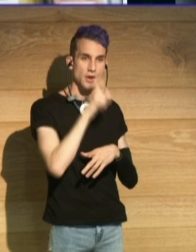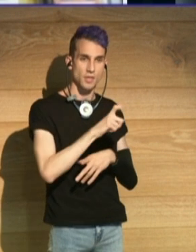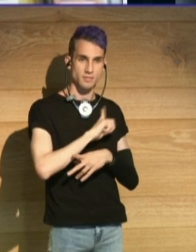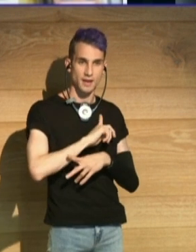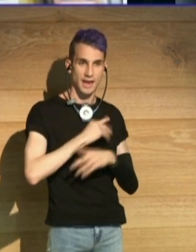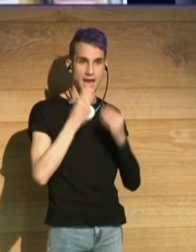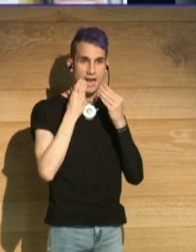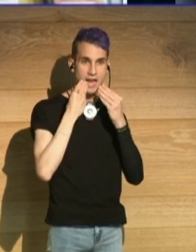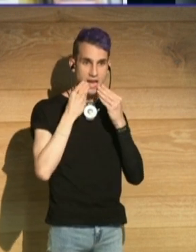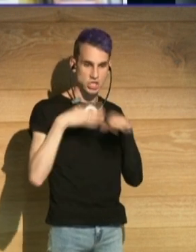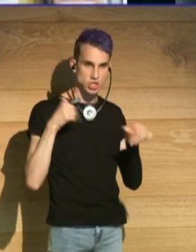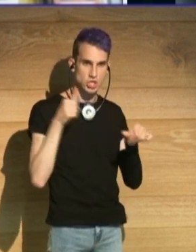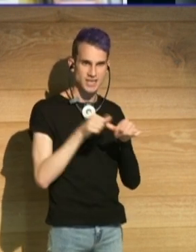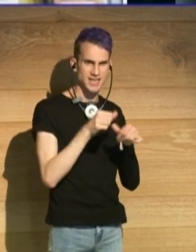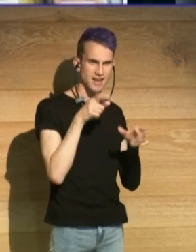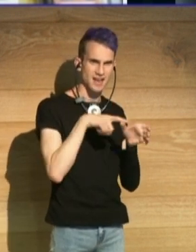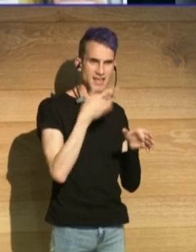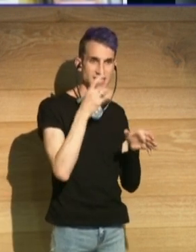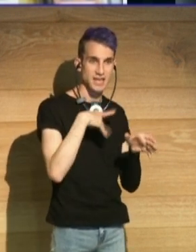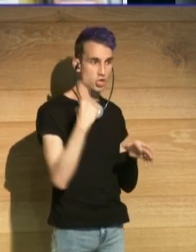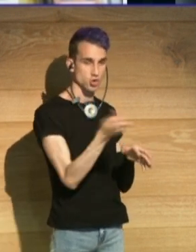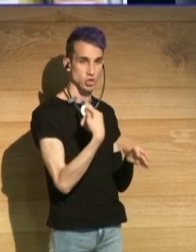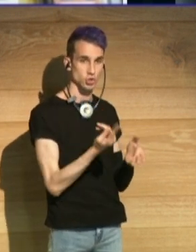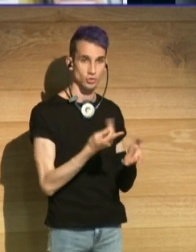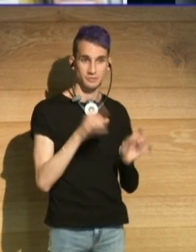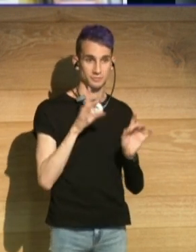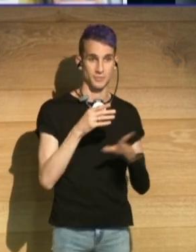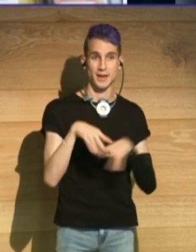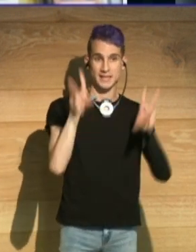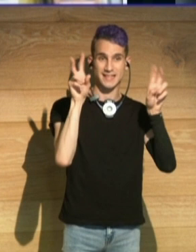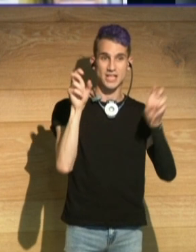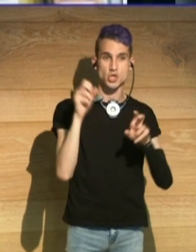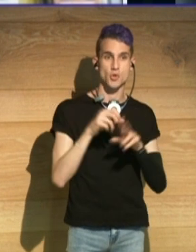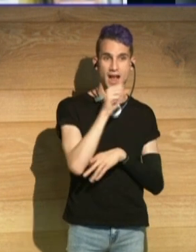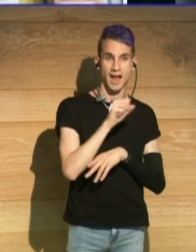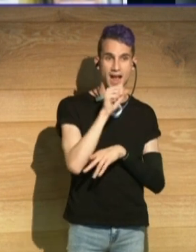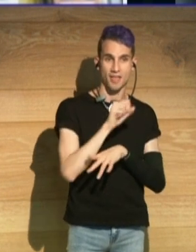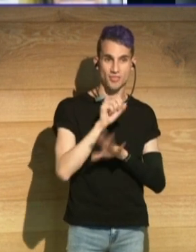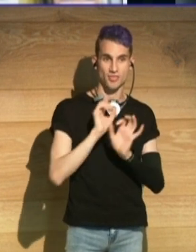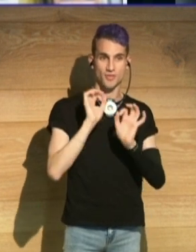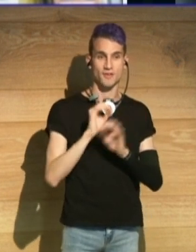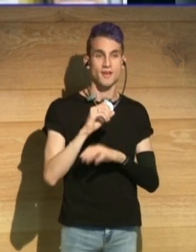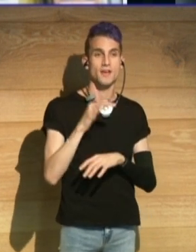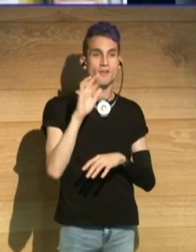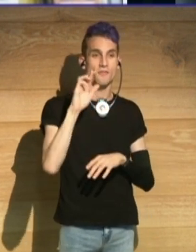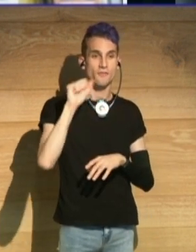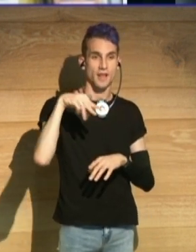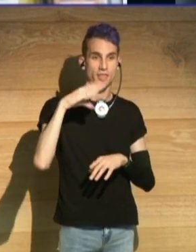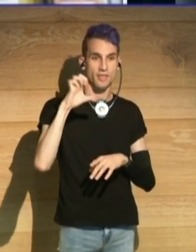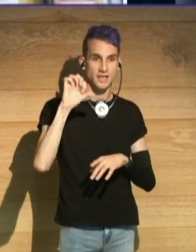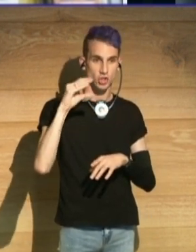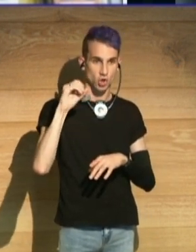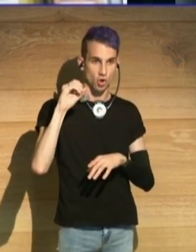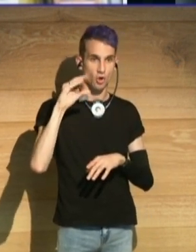nosotros, como dice el título de una maravillosa canción de Francesco De Gregorio, un cantautor italiano, pero